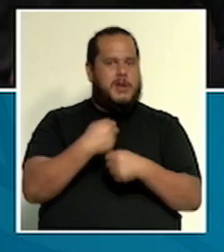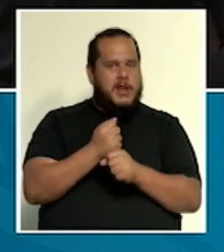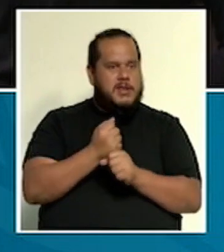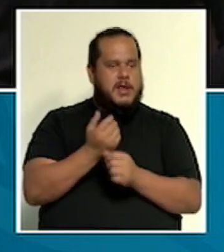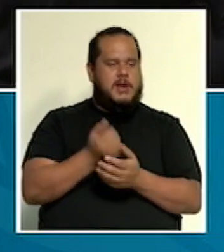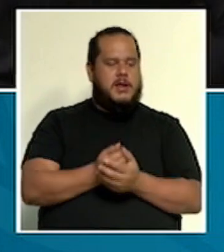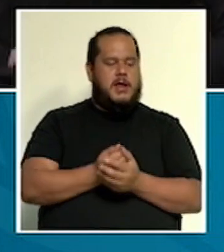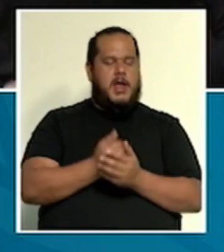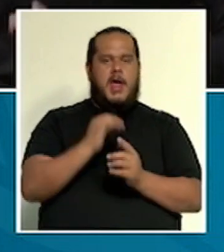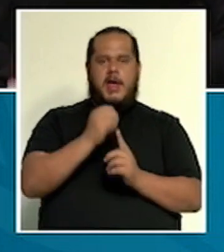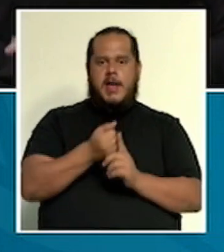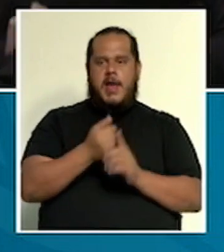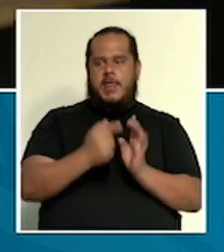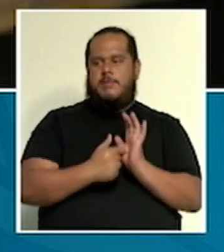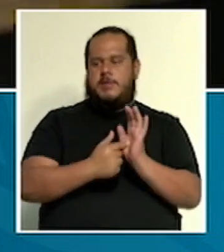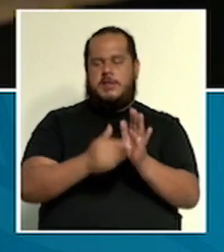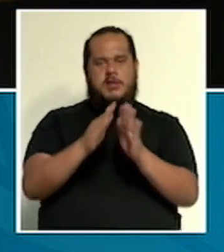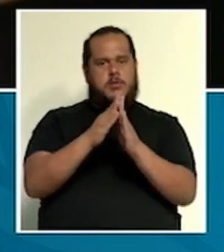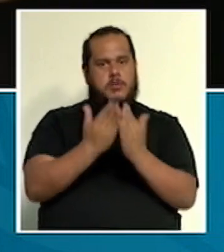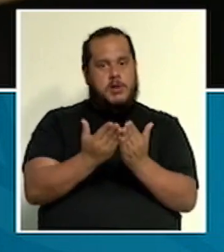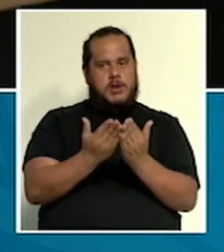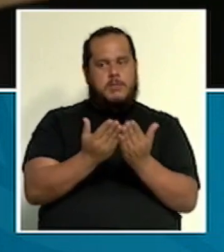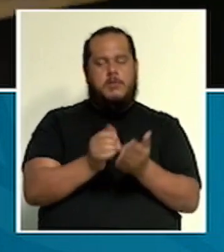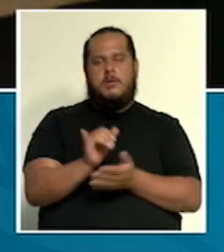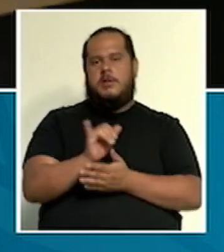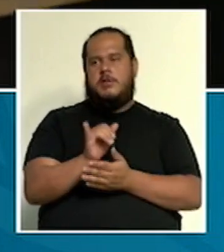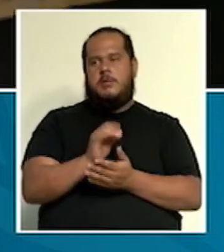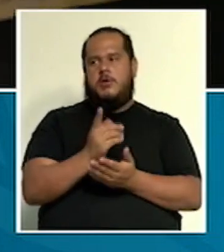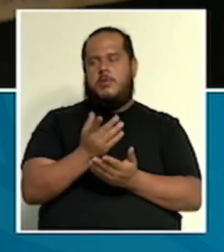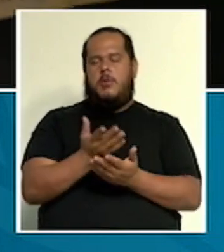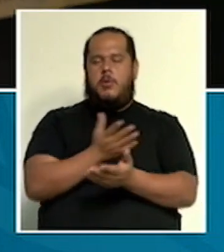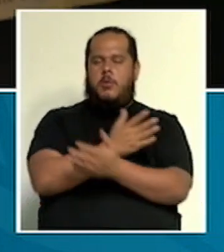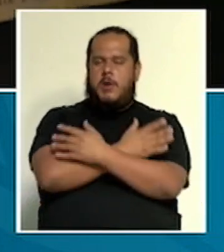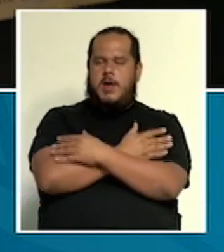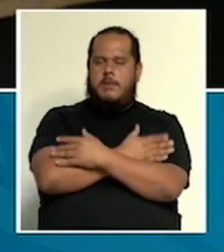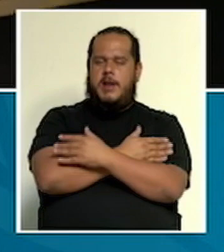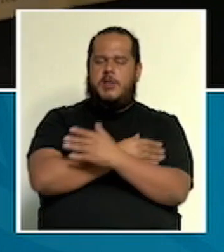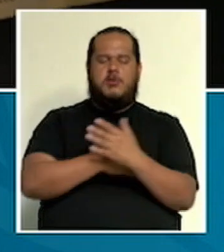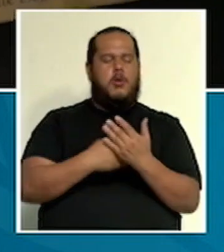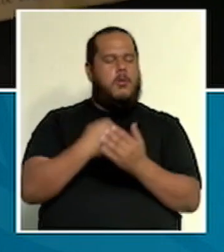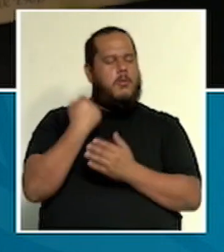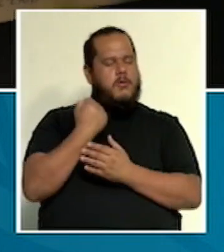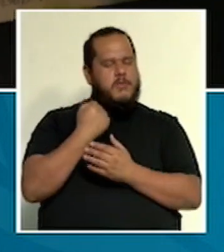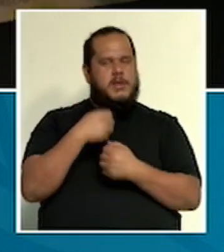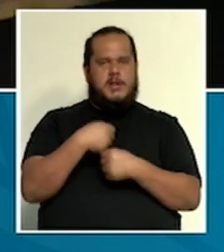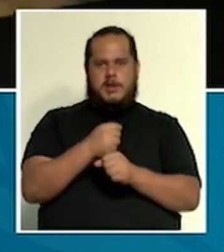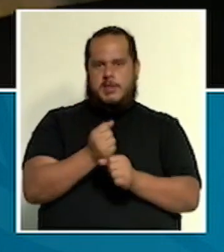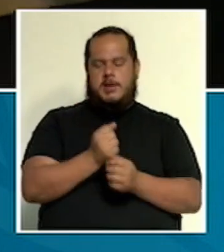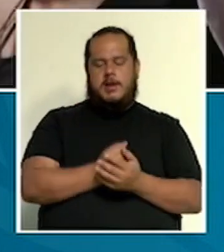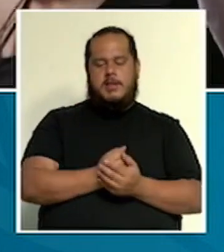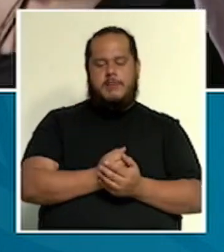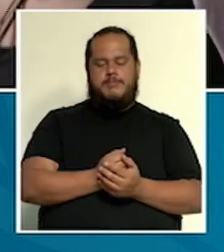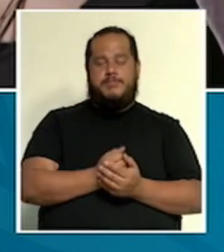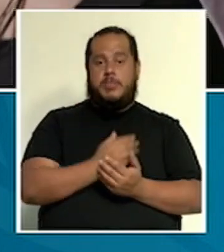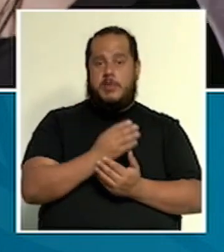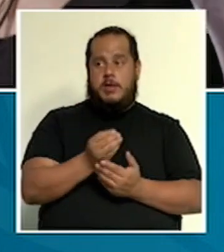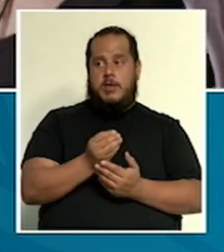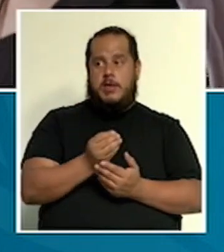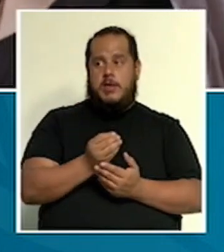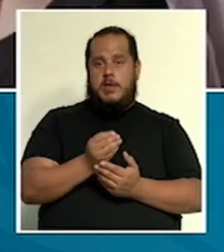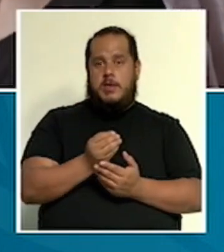Cada presentación de un libro, por ejemplo, es como un abrazo muy intenso que se realiza. Y